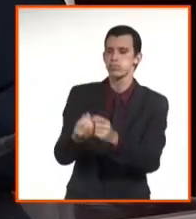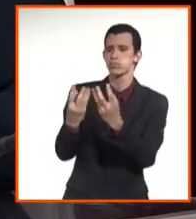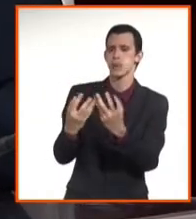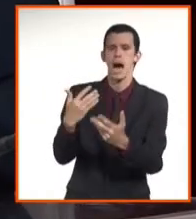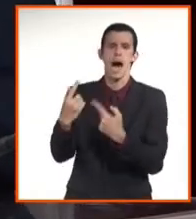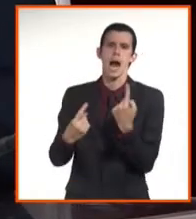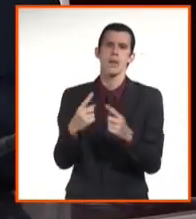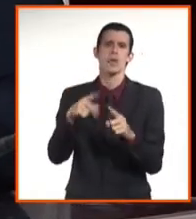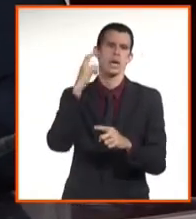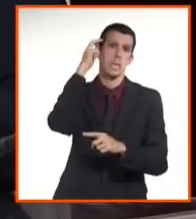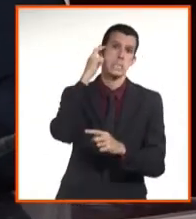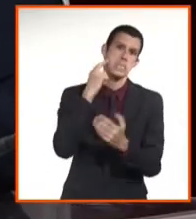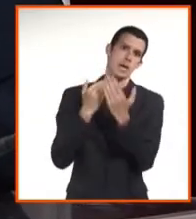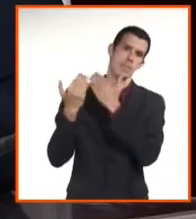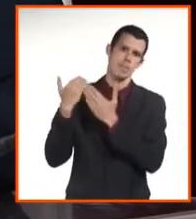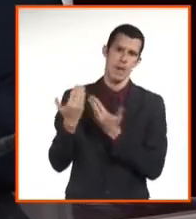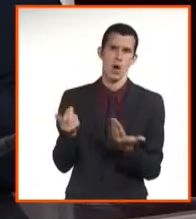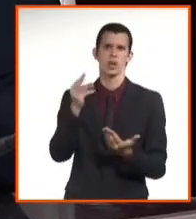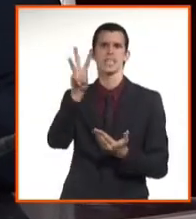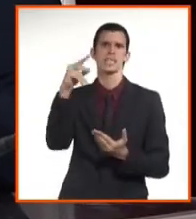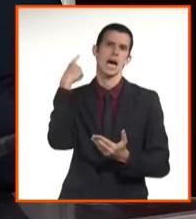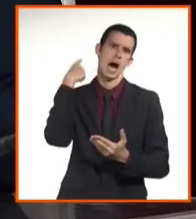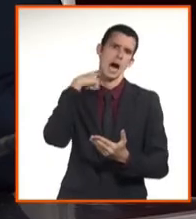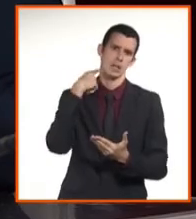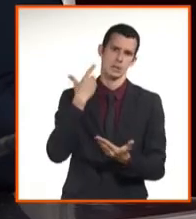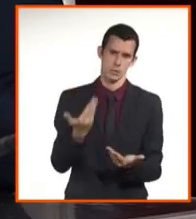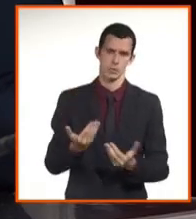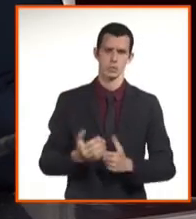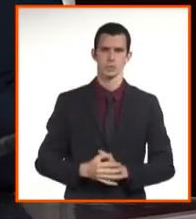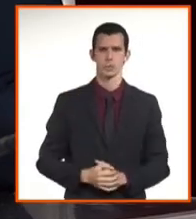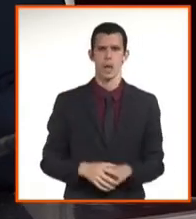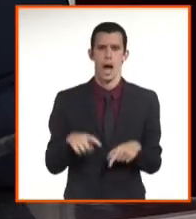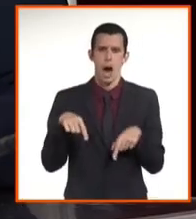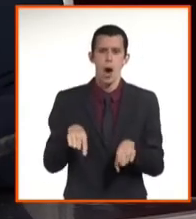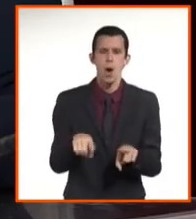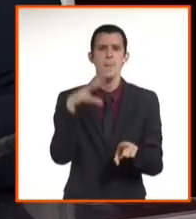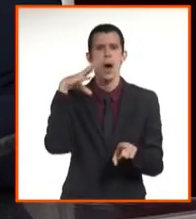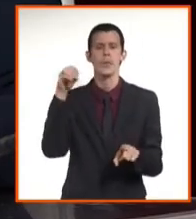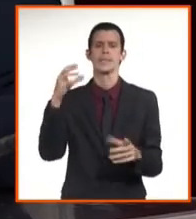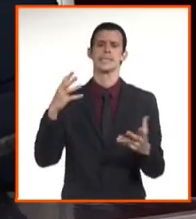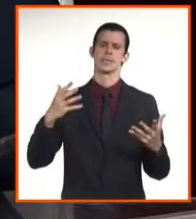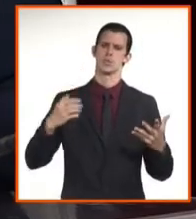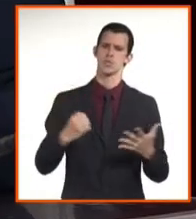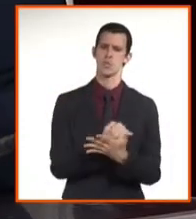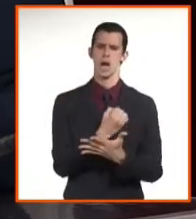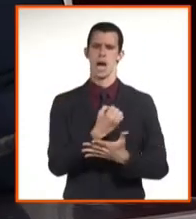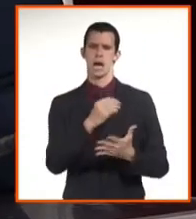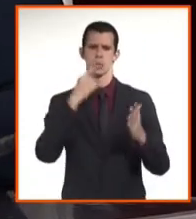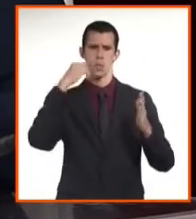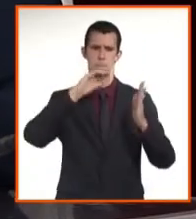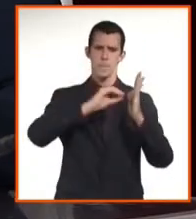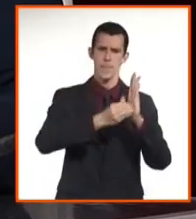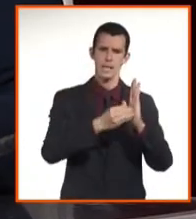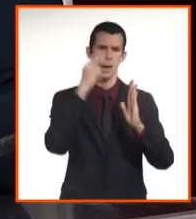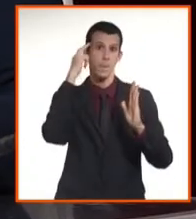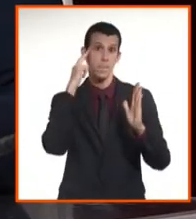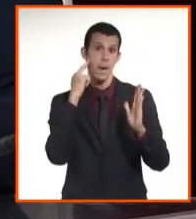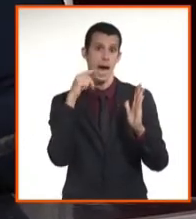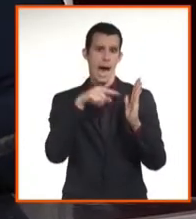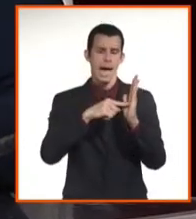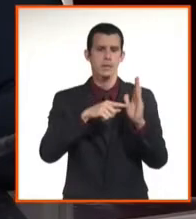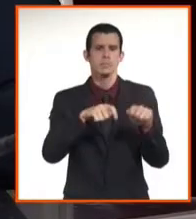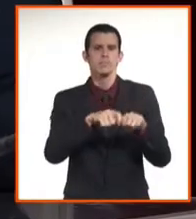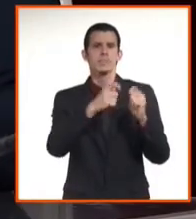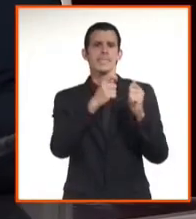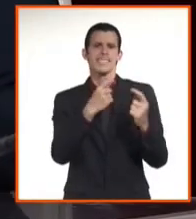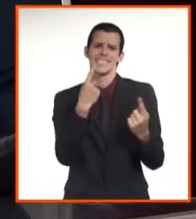o a sistemas que no tenían previsto con anterioridad. Hay que dar mantenimientos capitales, hay que ser profundo, hay que aprovechar los